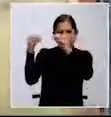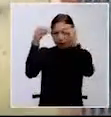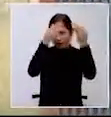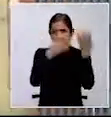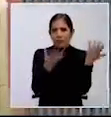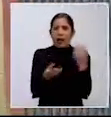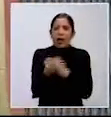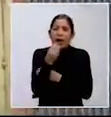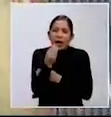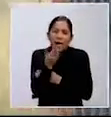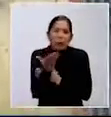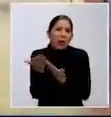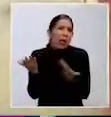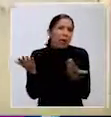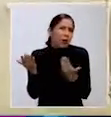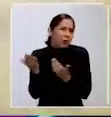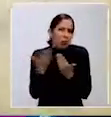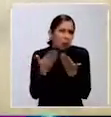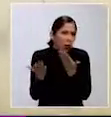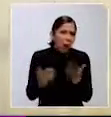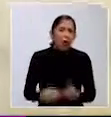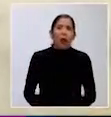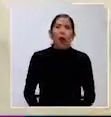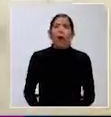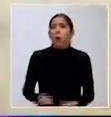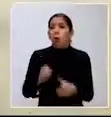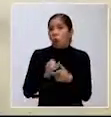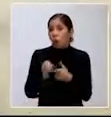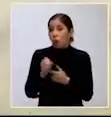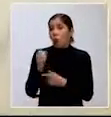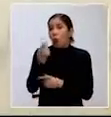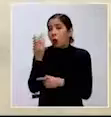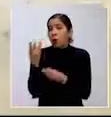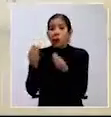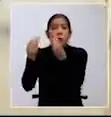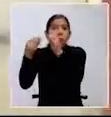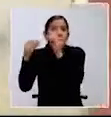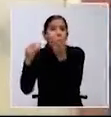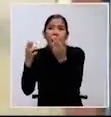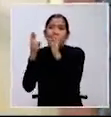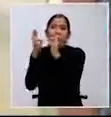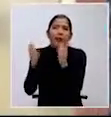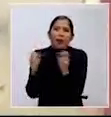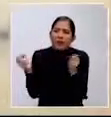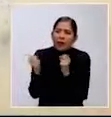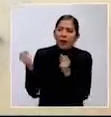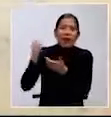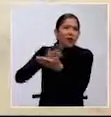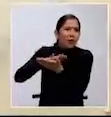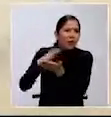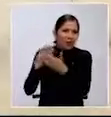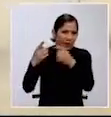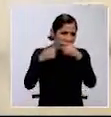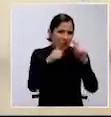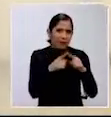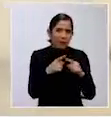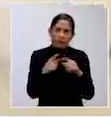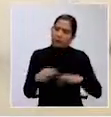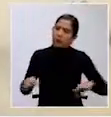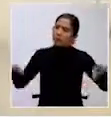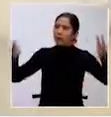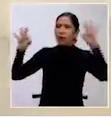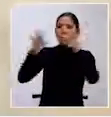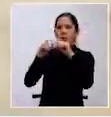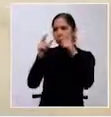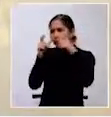de alimentos también, como aquellos que venden también electrodomésticos y demás, para poder tomar las previsiones correspondientes